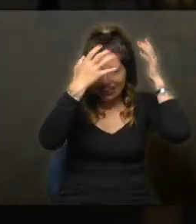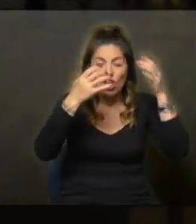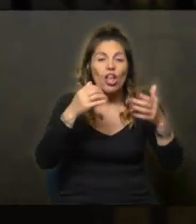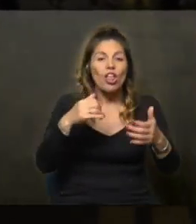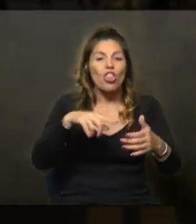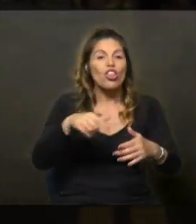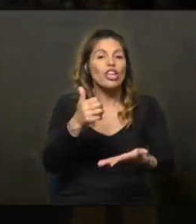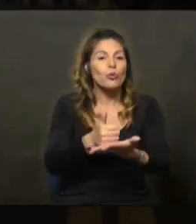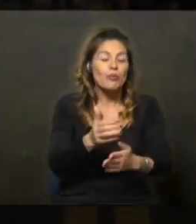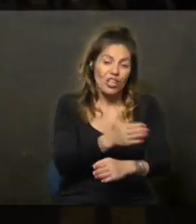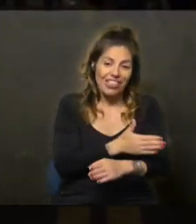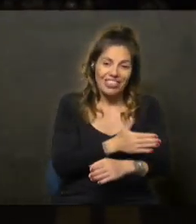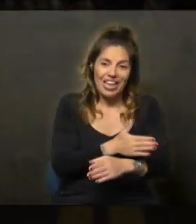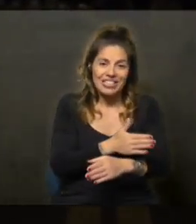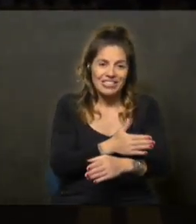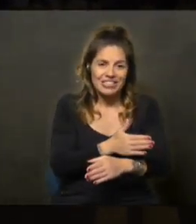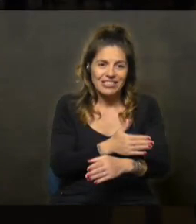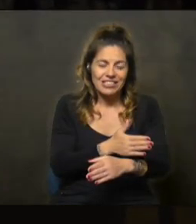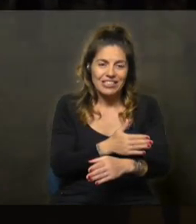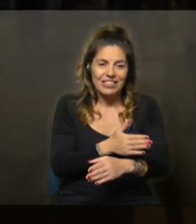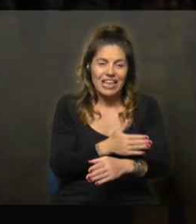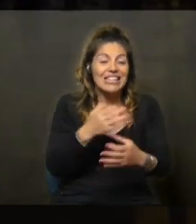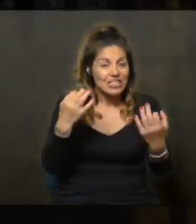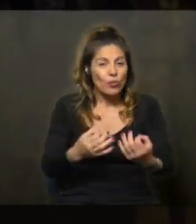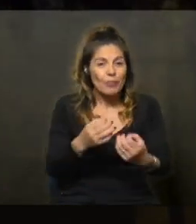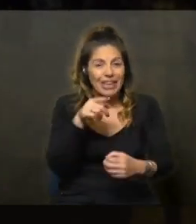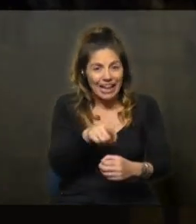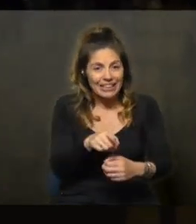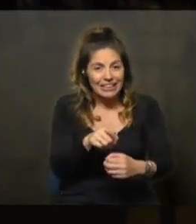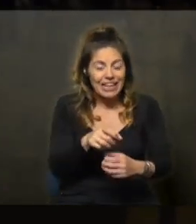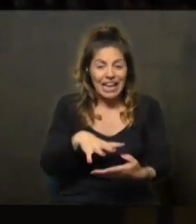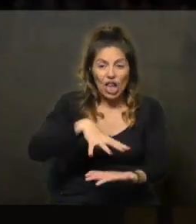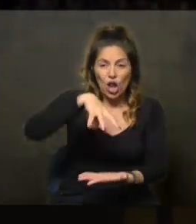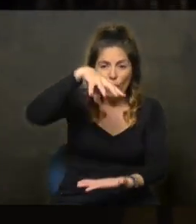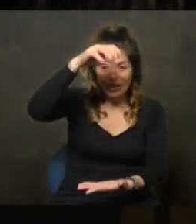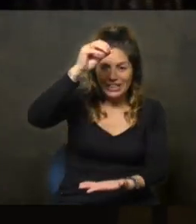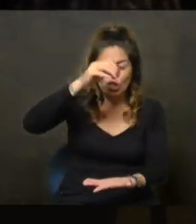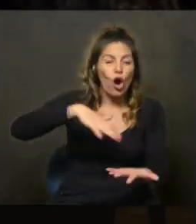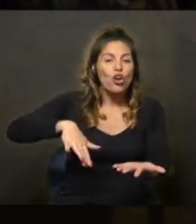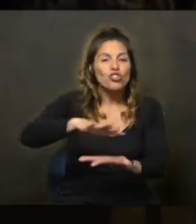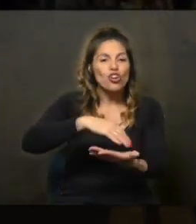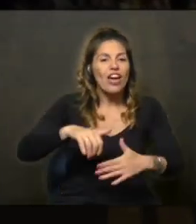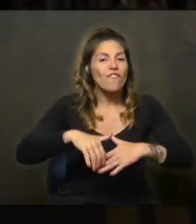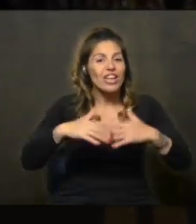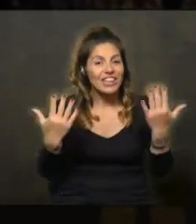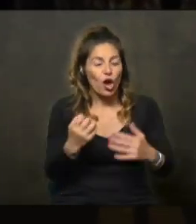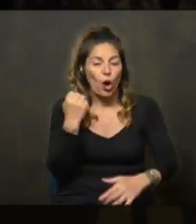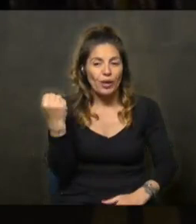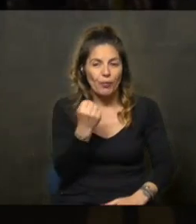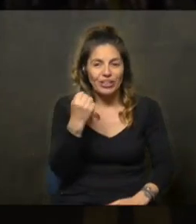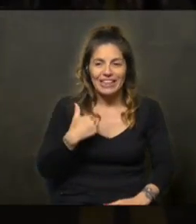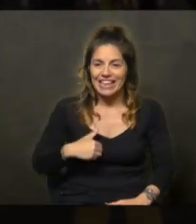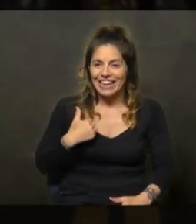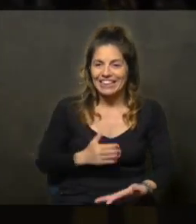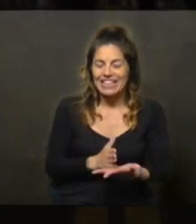temprano así en la zona del microcentro Porteño Y seguramente también en el obelisco zona de festejos importantes en Argentina